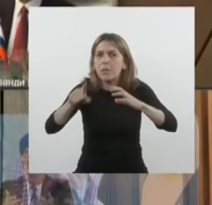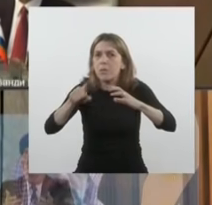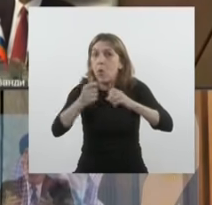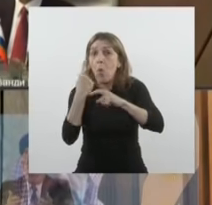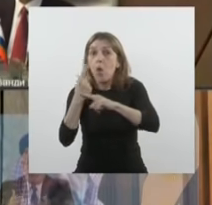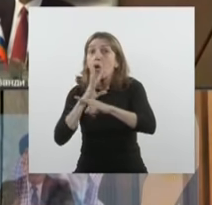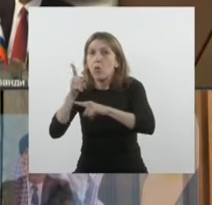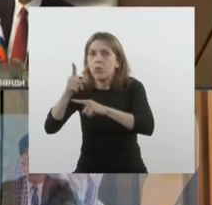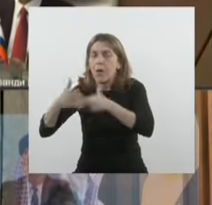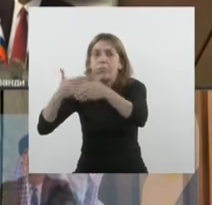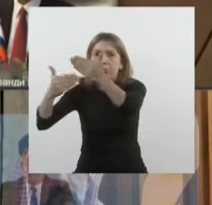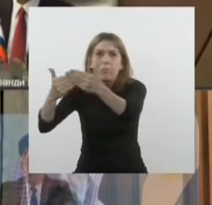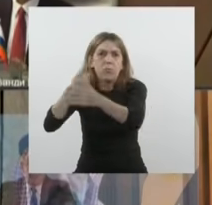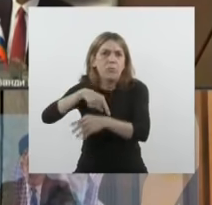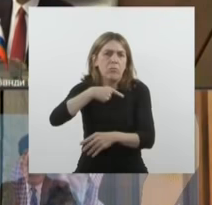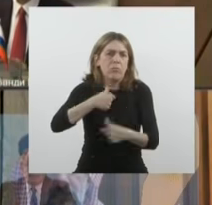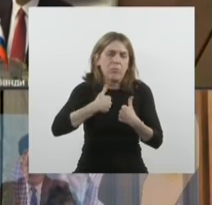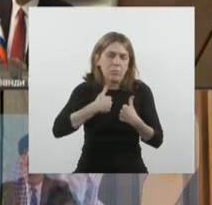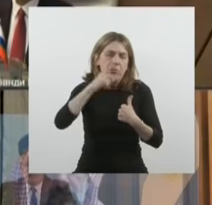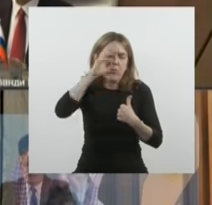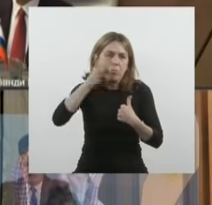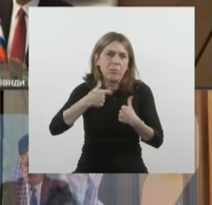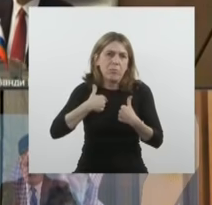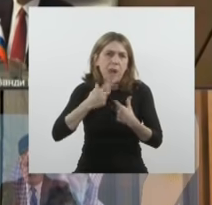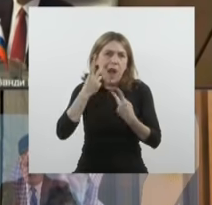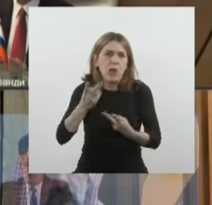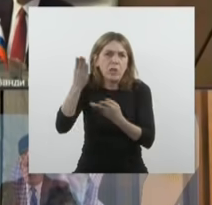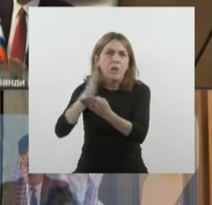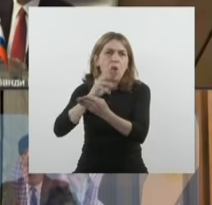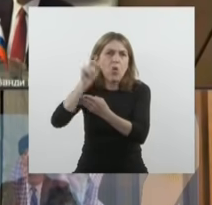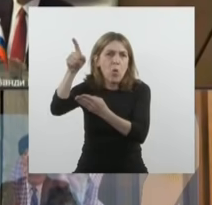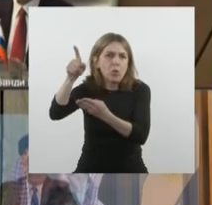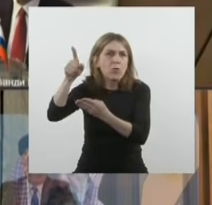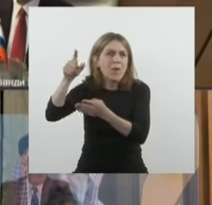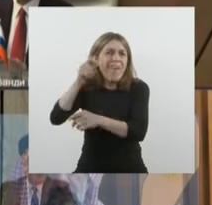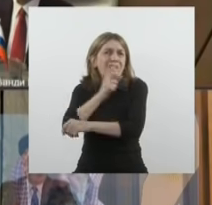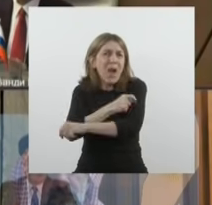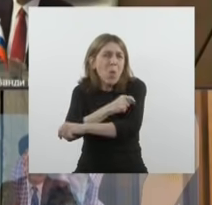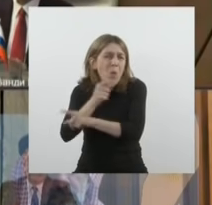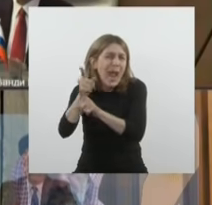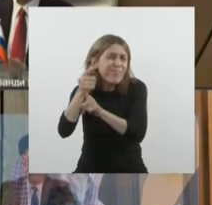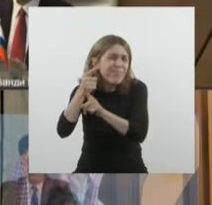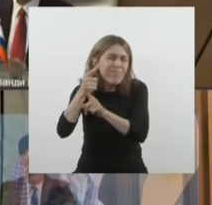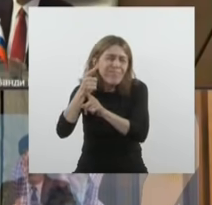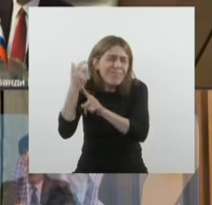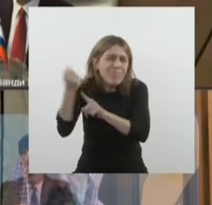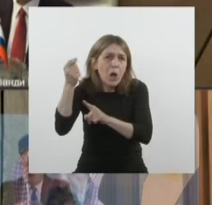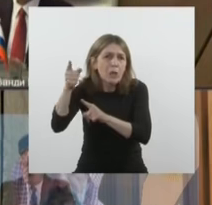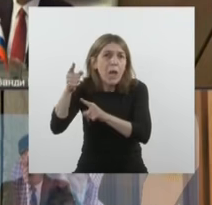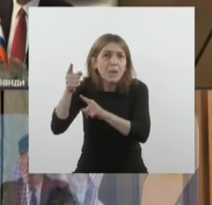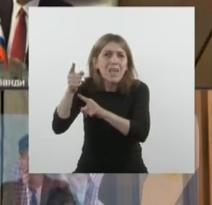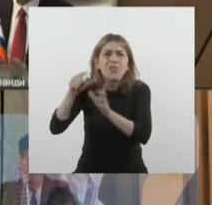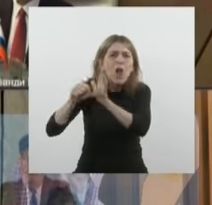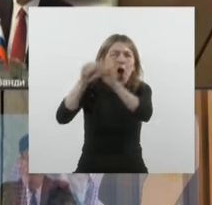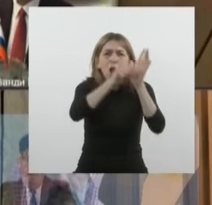en esa capacidad rusa para el desarrollo de una vacuna tan importante y que tanto esperaba el